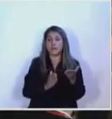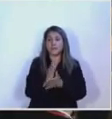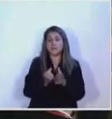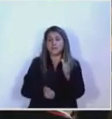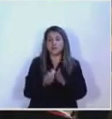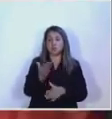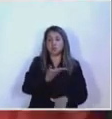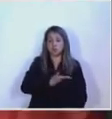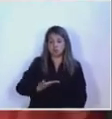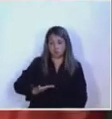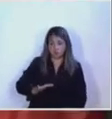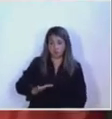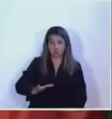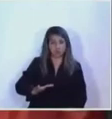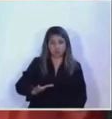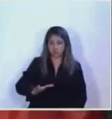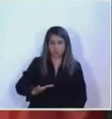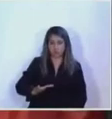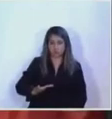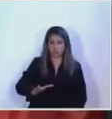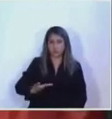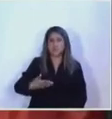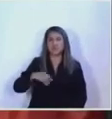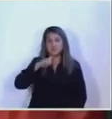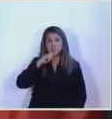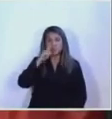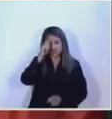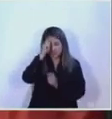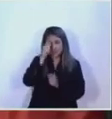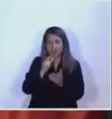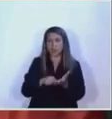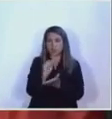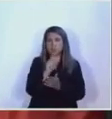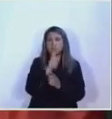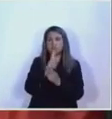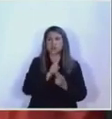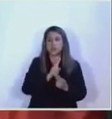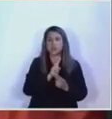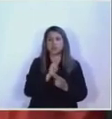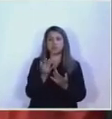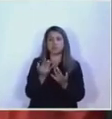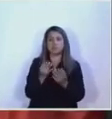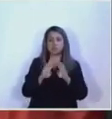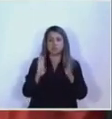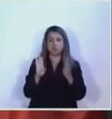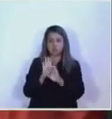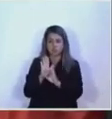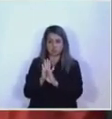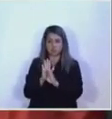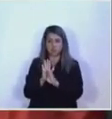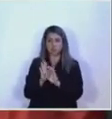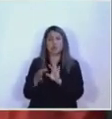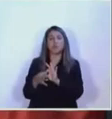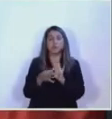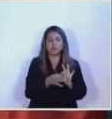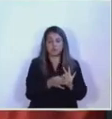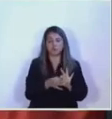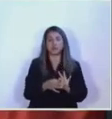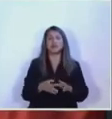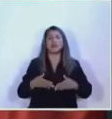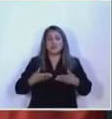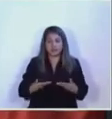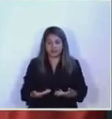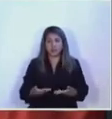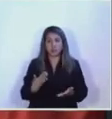gobierno, sino también de reconocer los resultados de la convención. Por ende, estamos en terreno